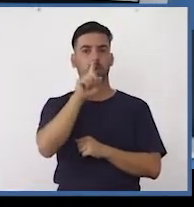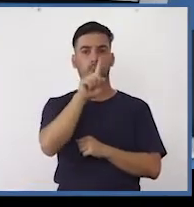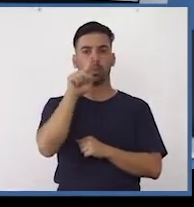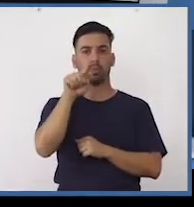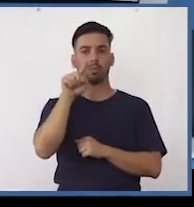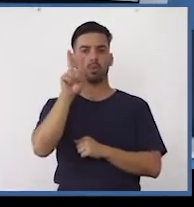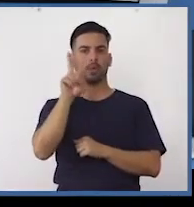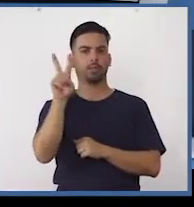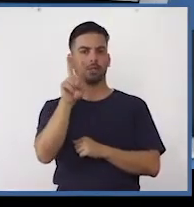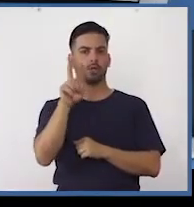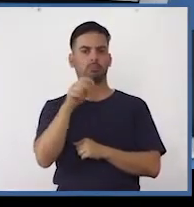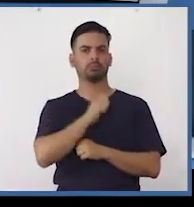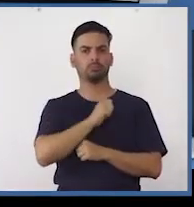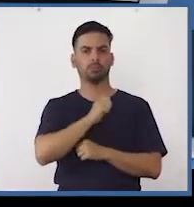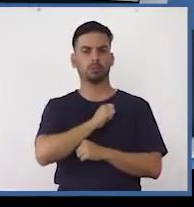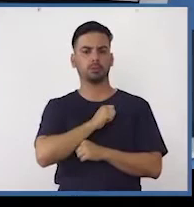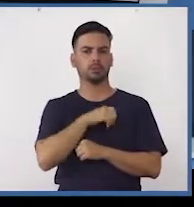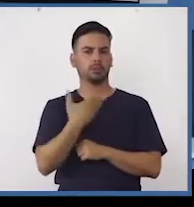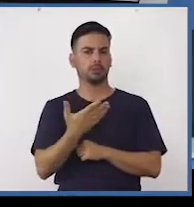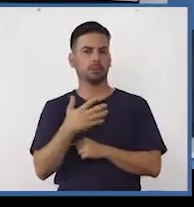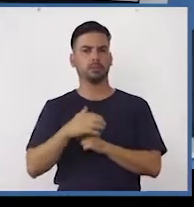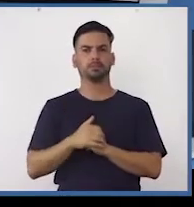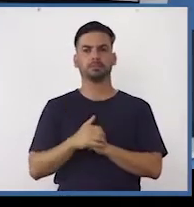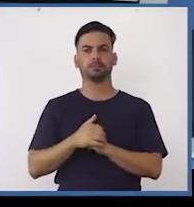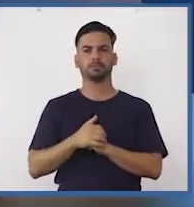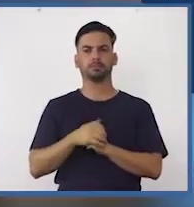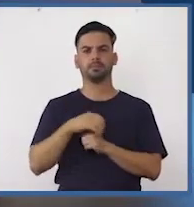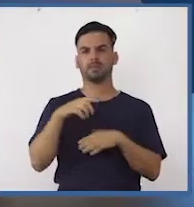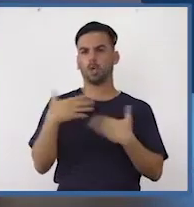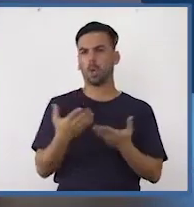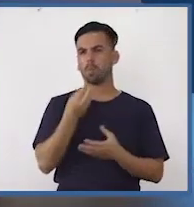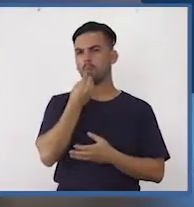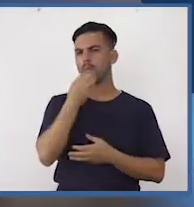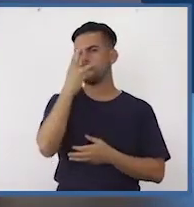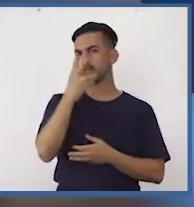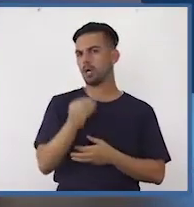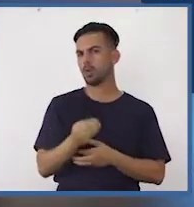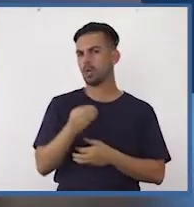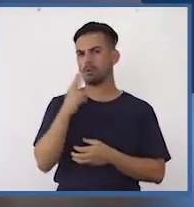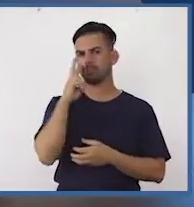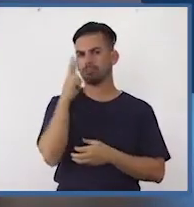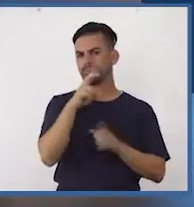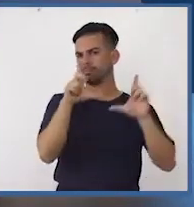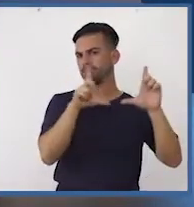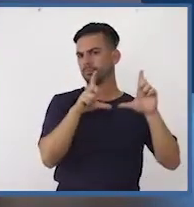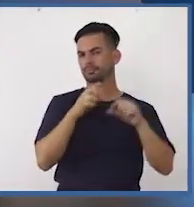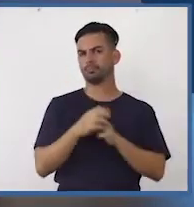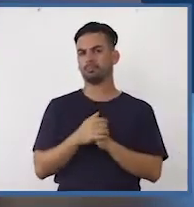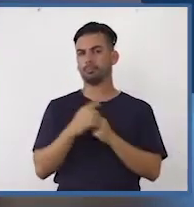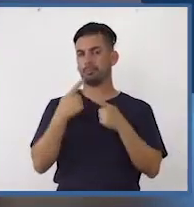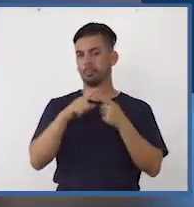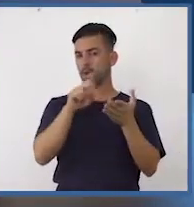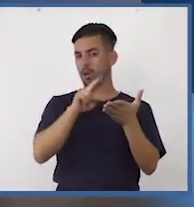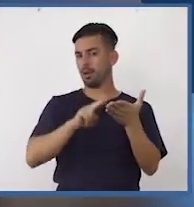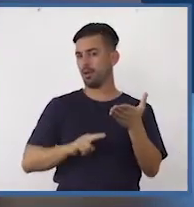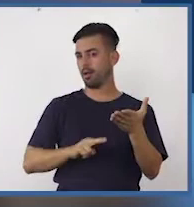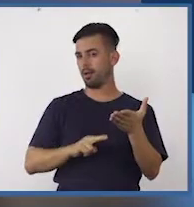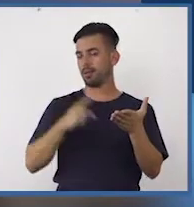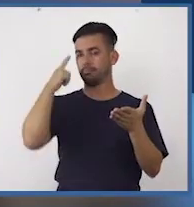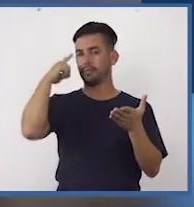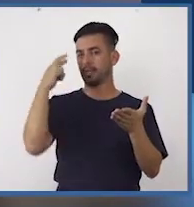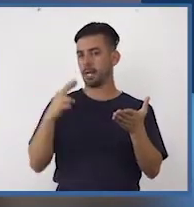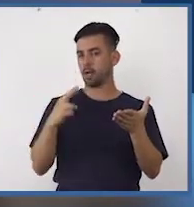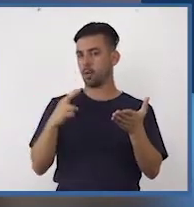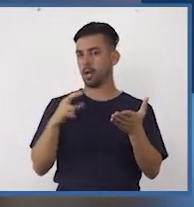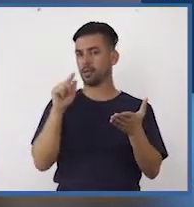verdad? Y yo le presento allí cómo calcularlo, ¿no verdad? Pero si leemos el ejercicio, lo recuerdan cuando lo leímos,